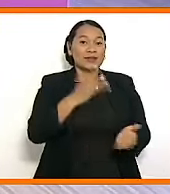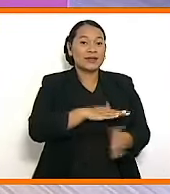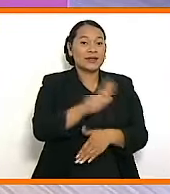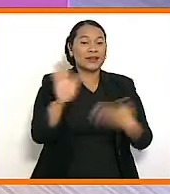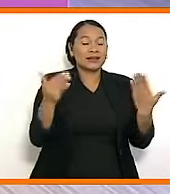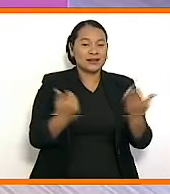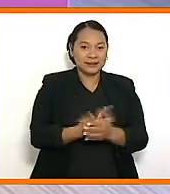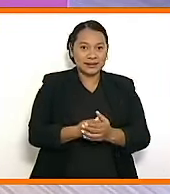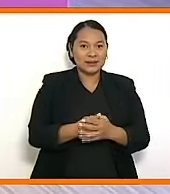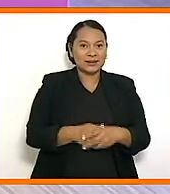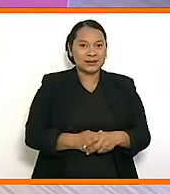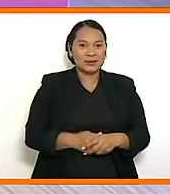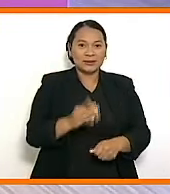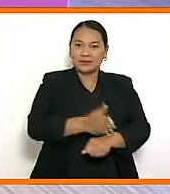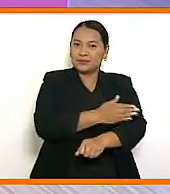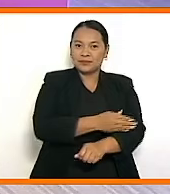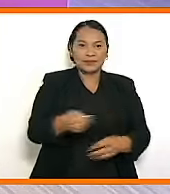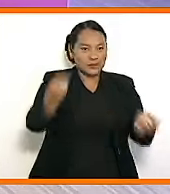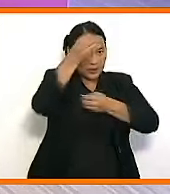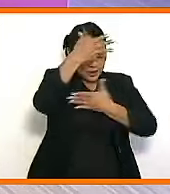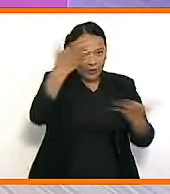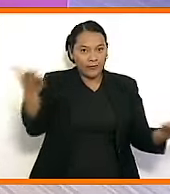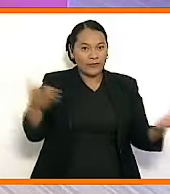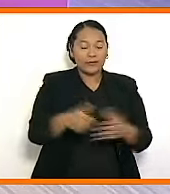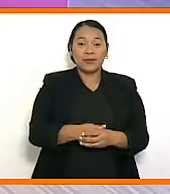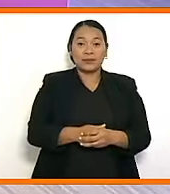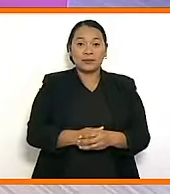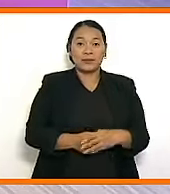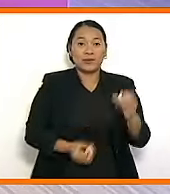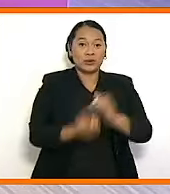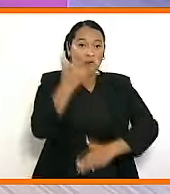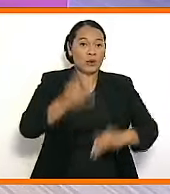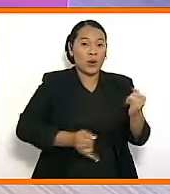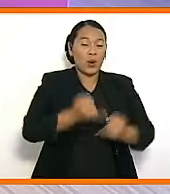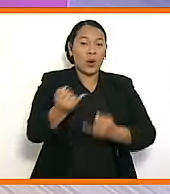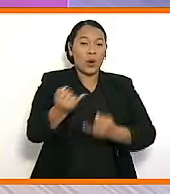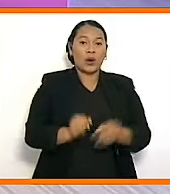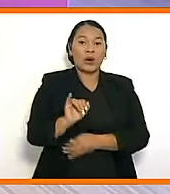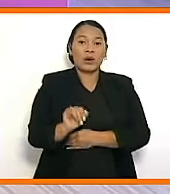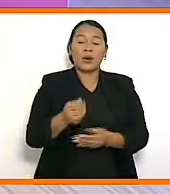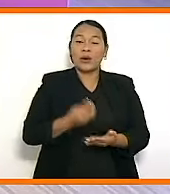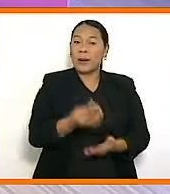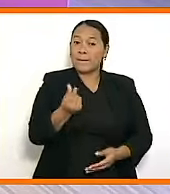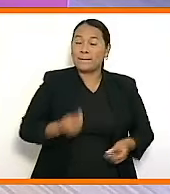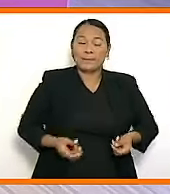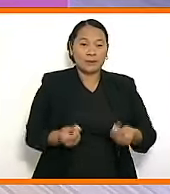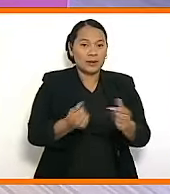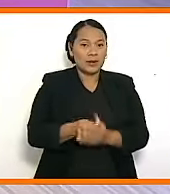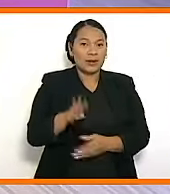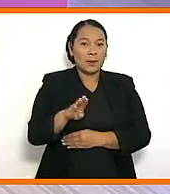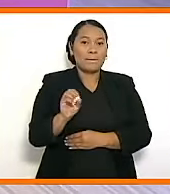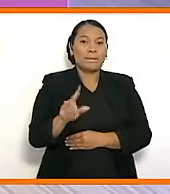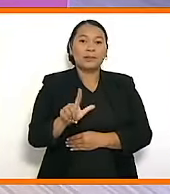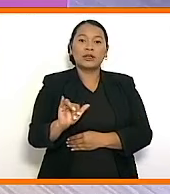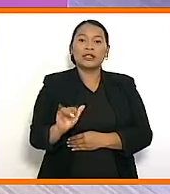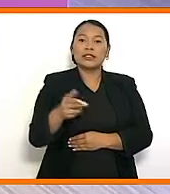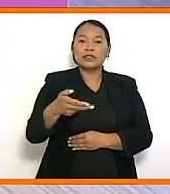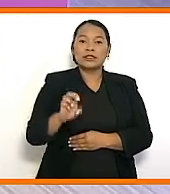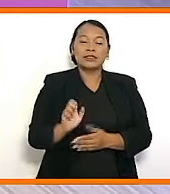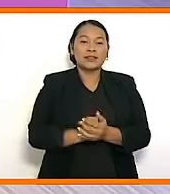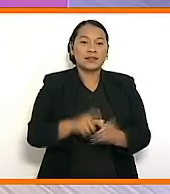muchísima suerte. Y antes te quiero comentar que con nuestro nuevo juego de Instacash Boliche tienes la oportunidad de ganarte